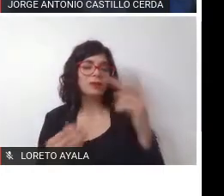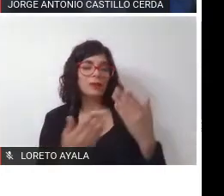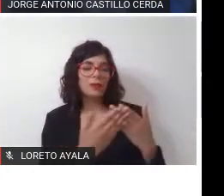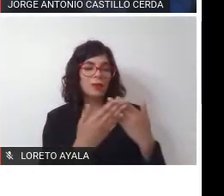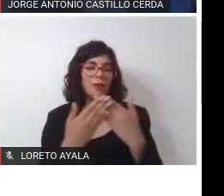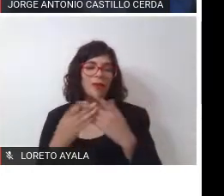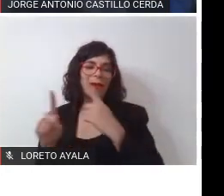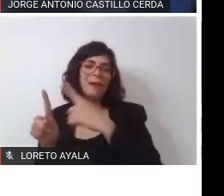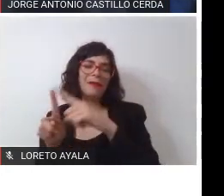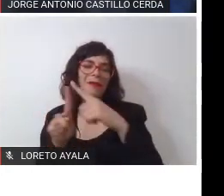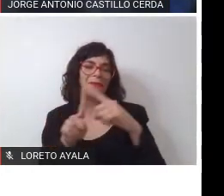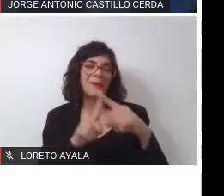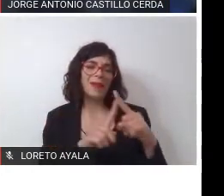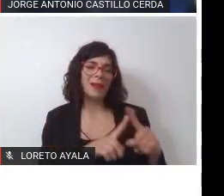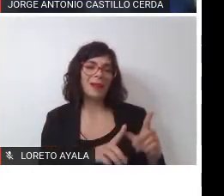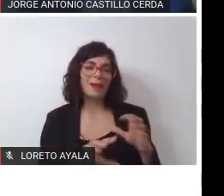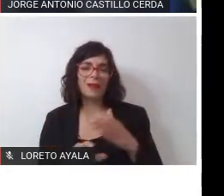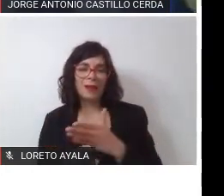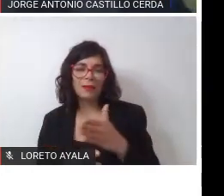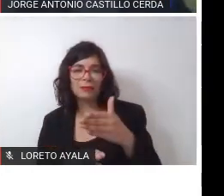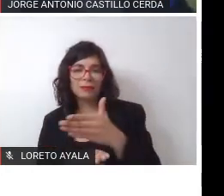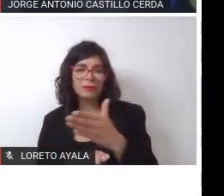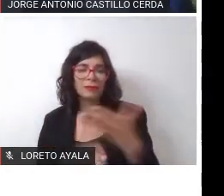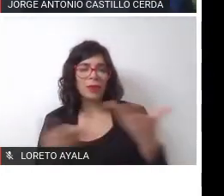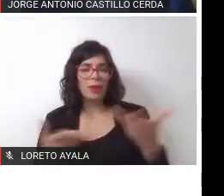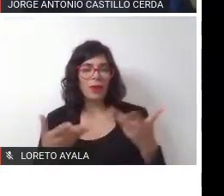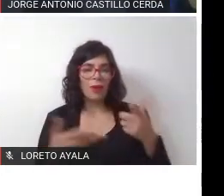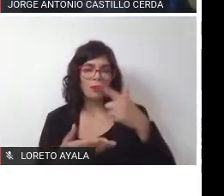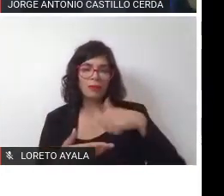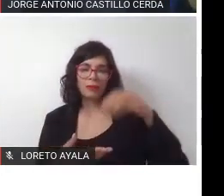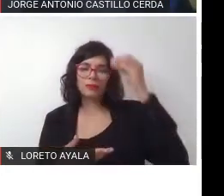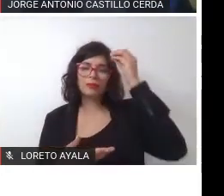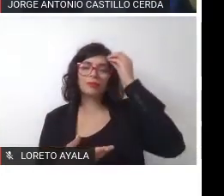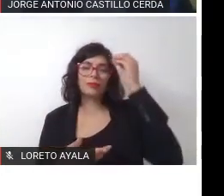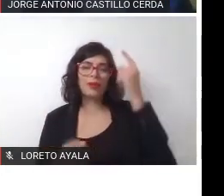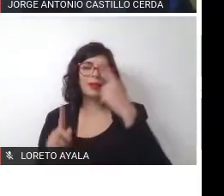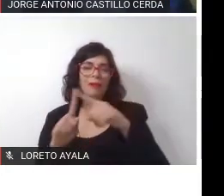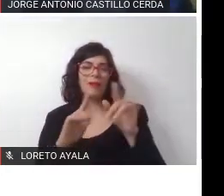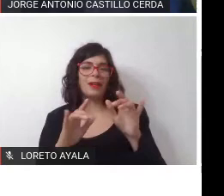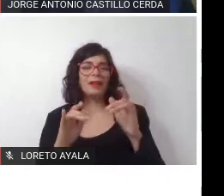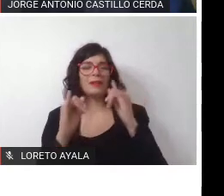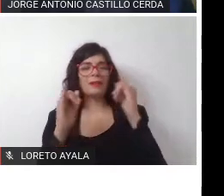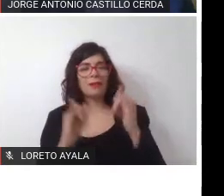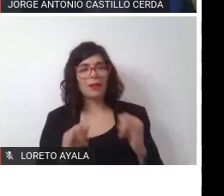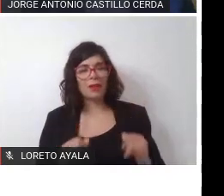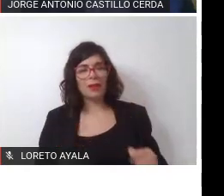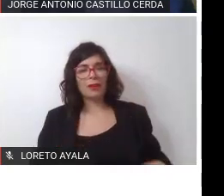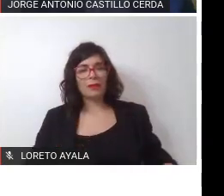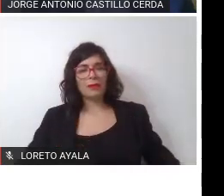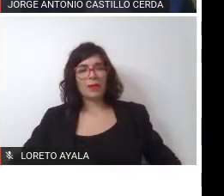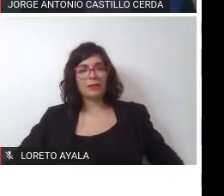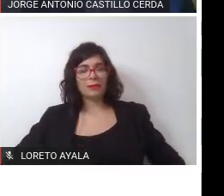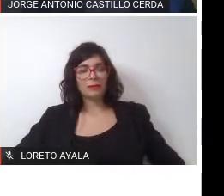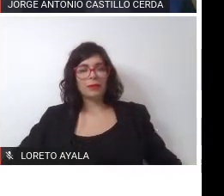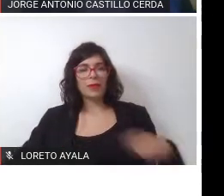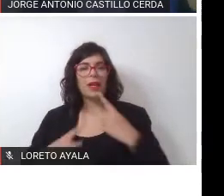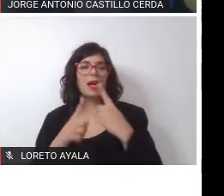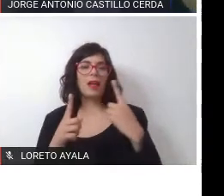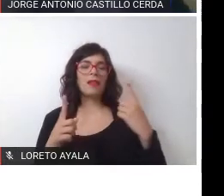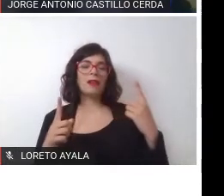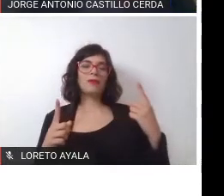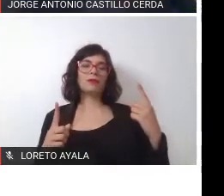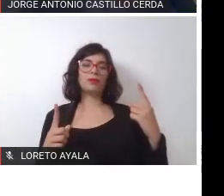distintas estaciones, aplicándole obviamente las distintas intensidades y los distintos sistemas para cada